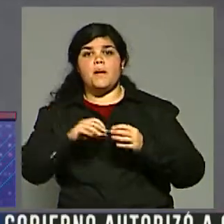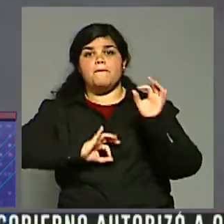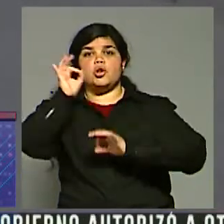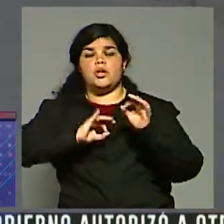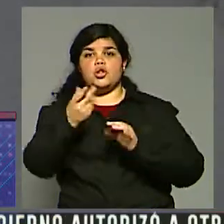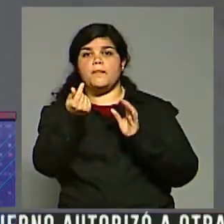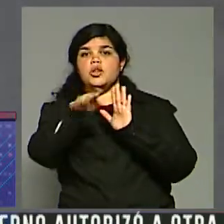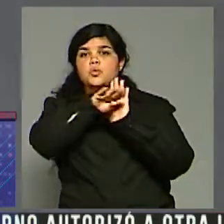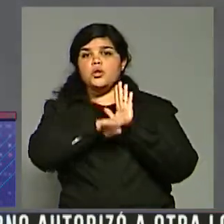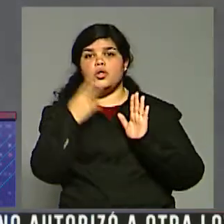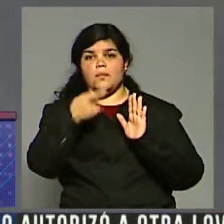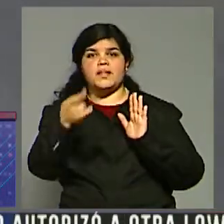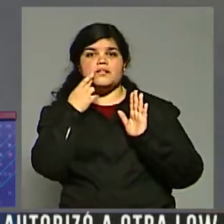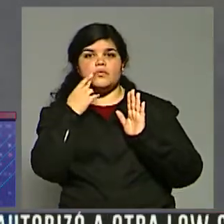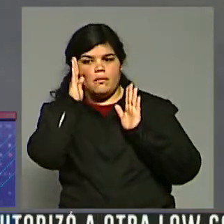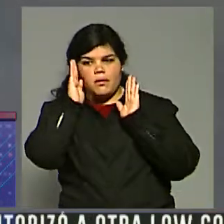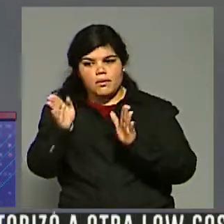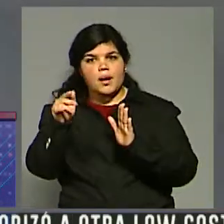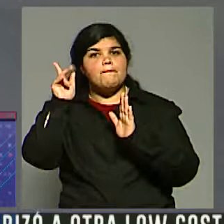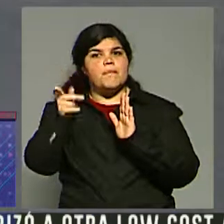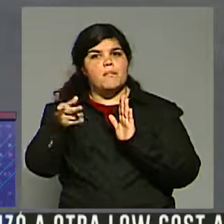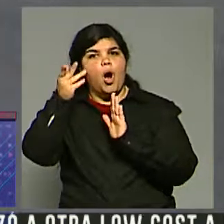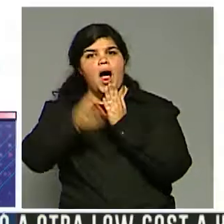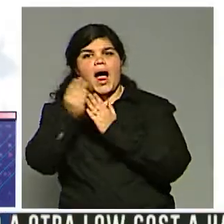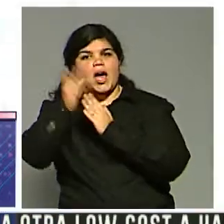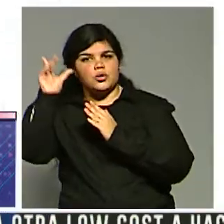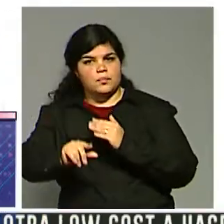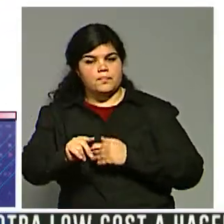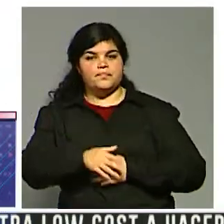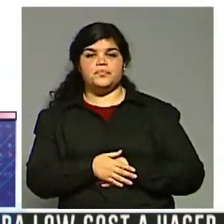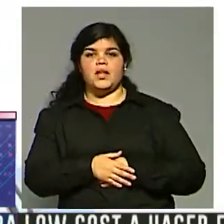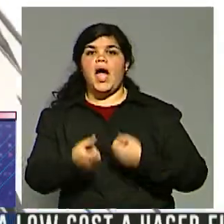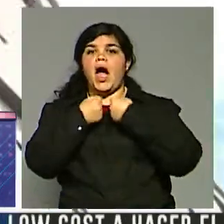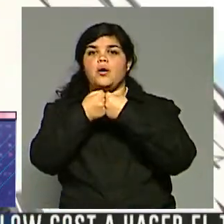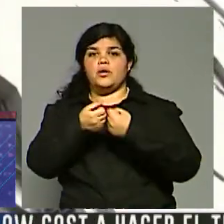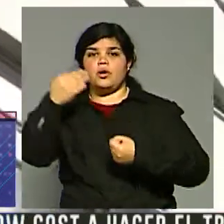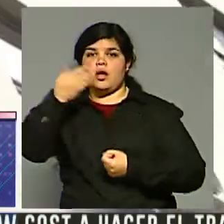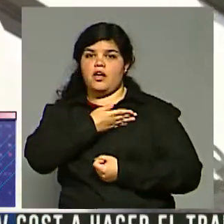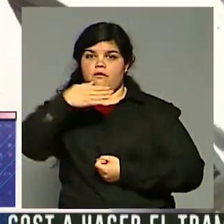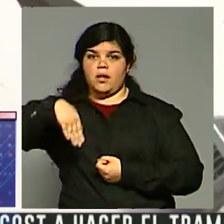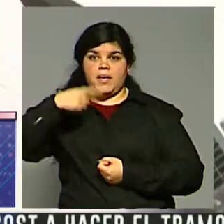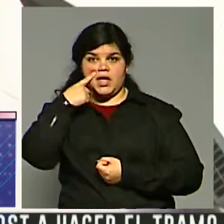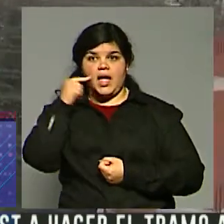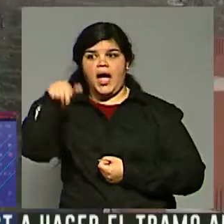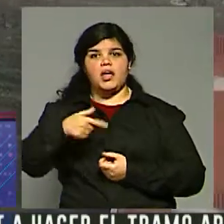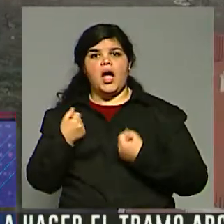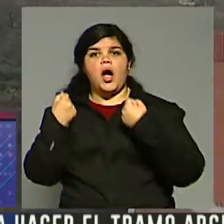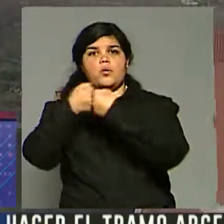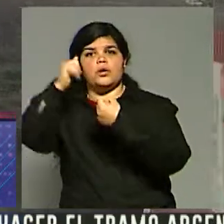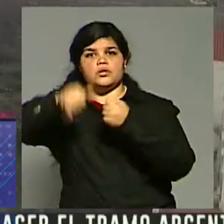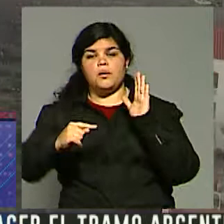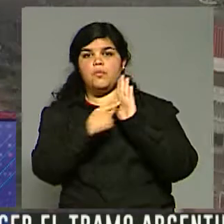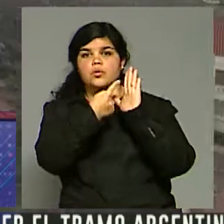que ya contemple esta situación. Recordemos que en el acuerdo con el Fondo Monetario Internacional se comprometió una reducción del rojo